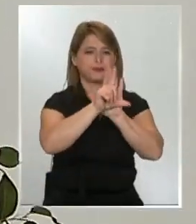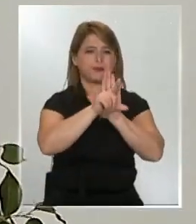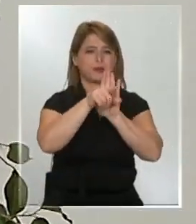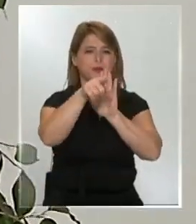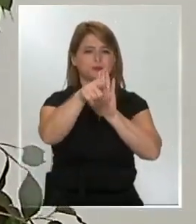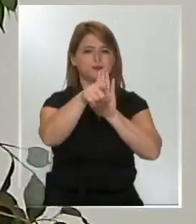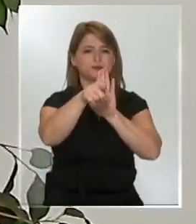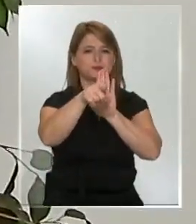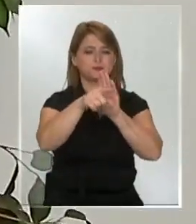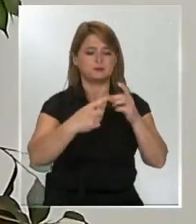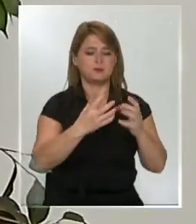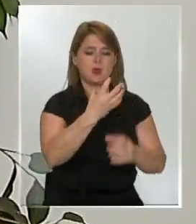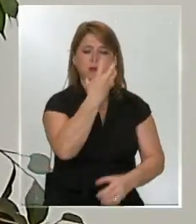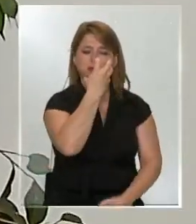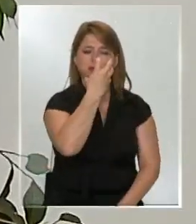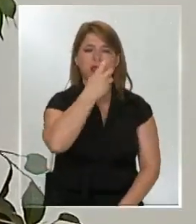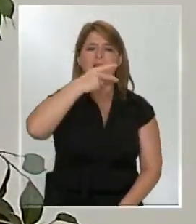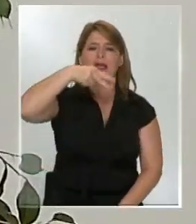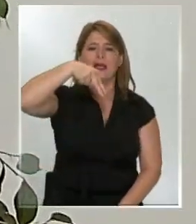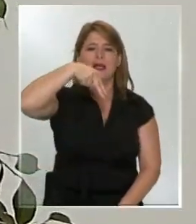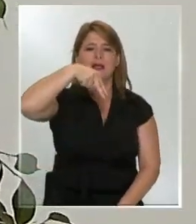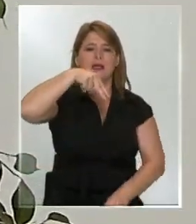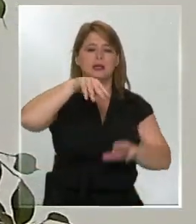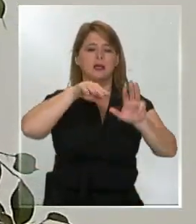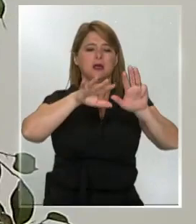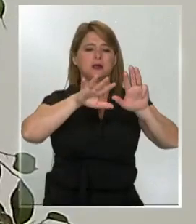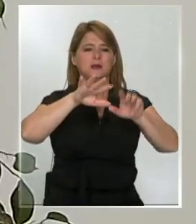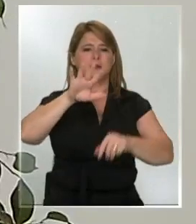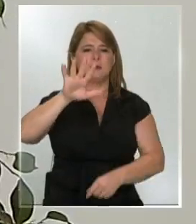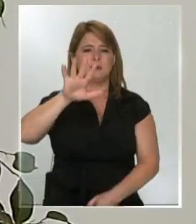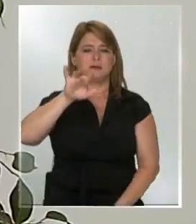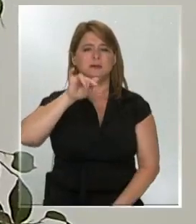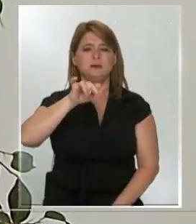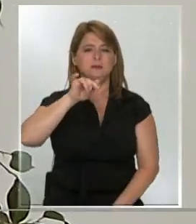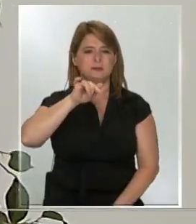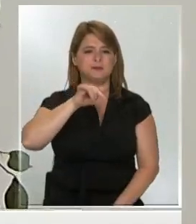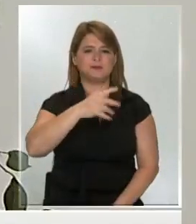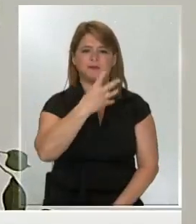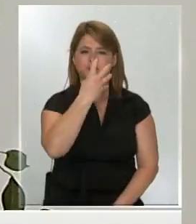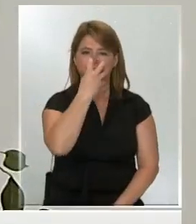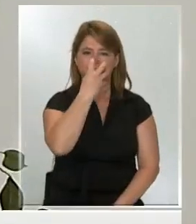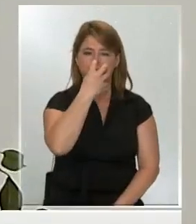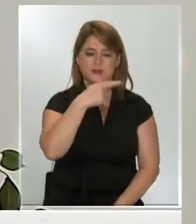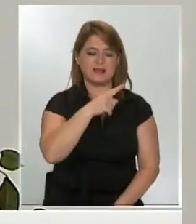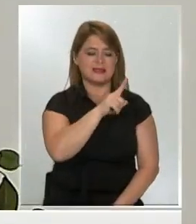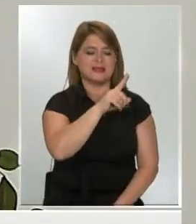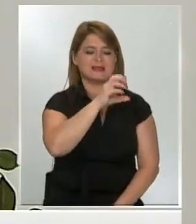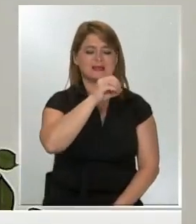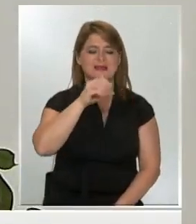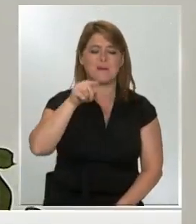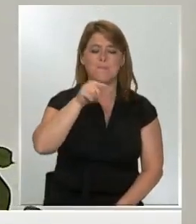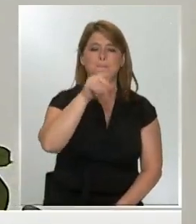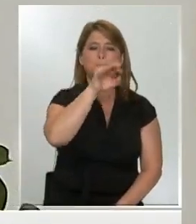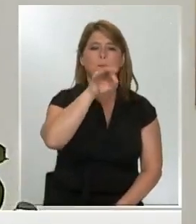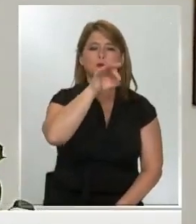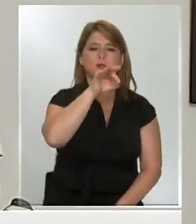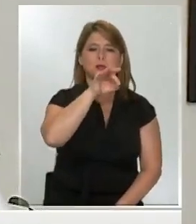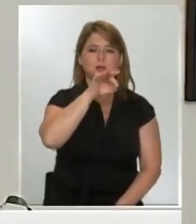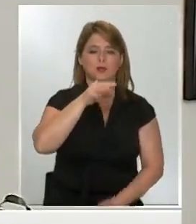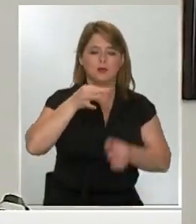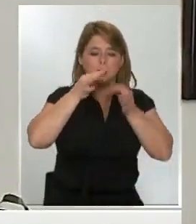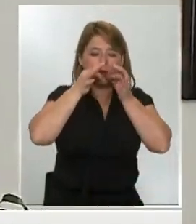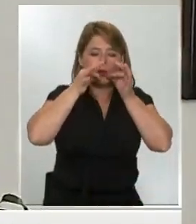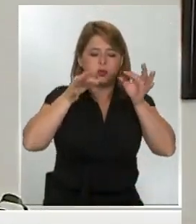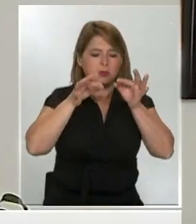que se llama mascarilla N95. O sea, si uno dice esta retiene el 100% del virus,